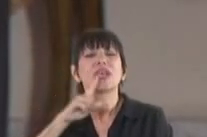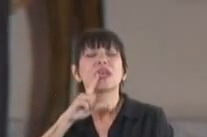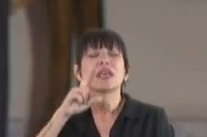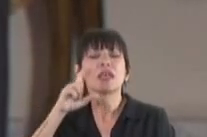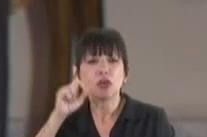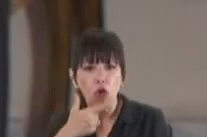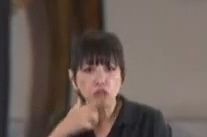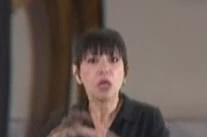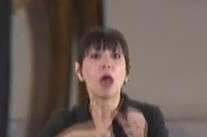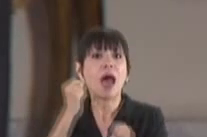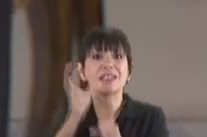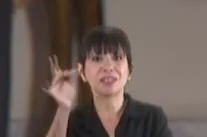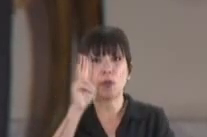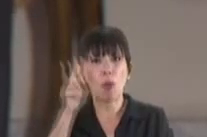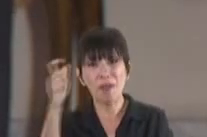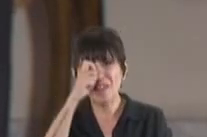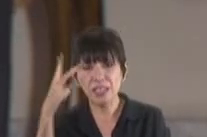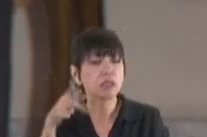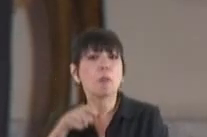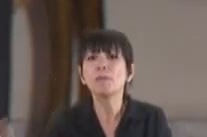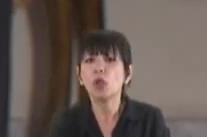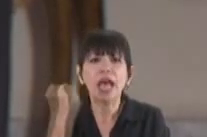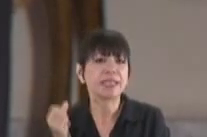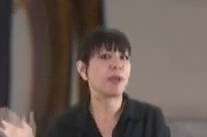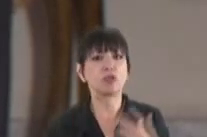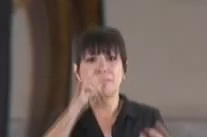logrado tener un efecto directo y concreto para las familias,